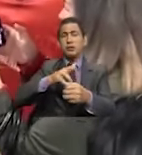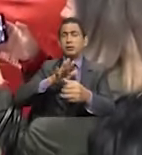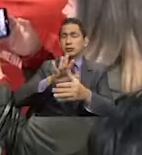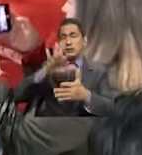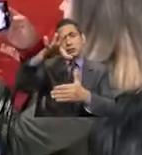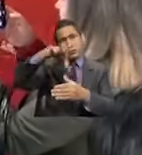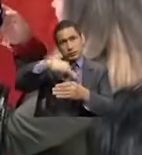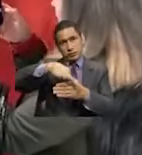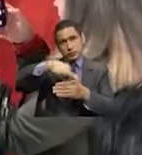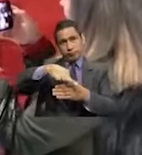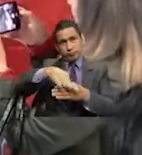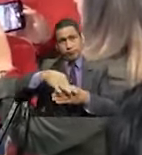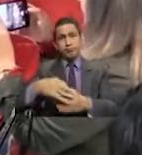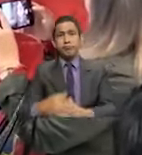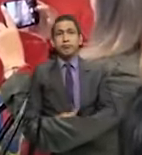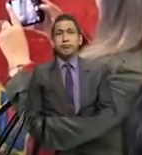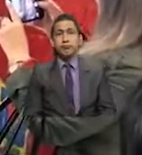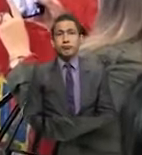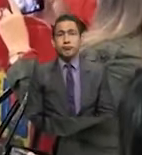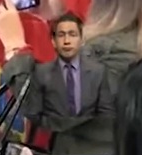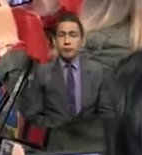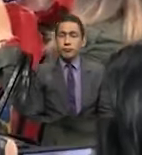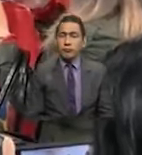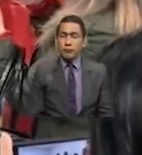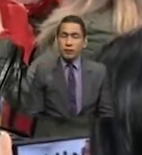una tendencia política.